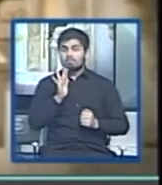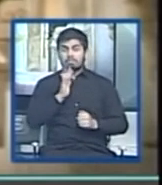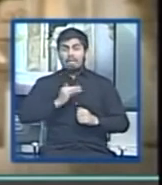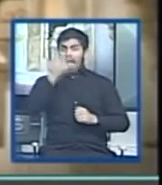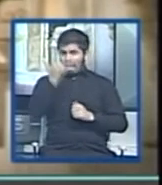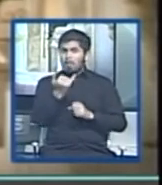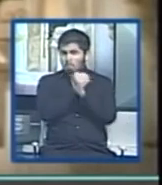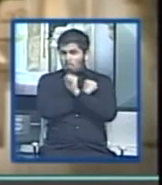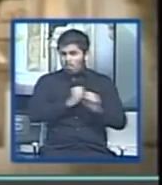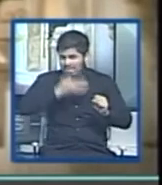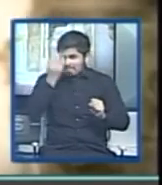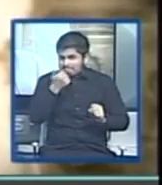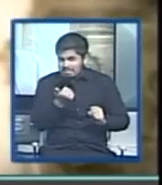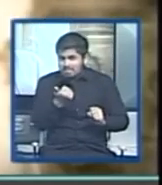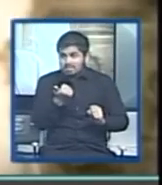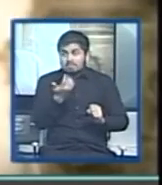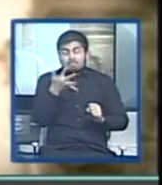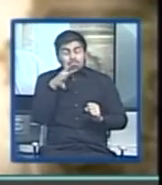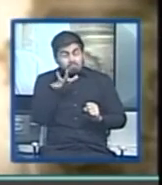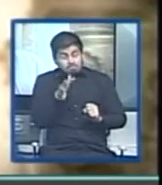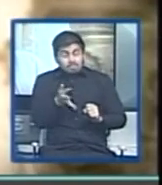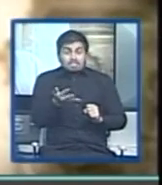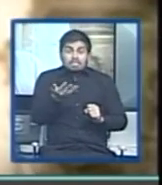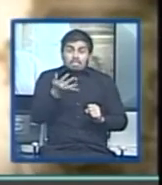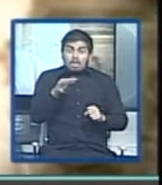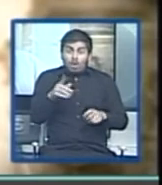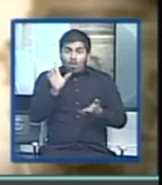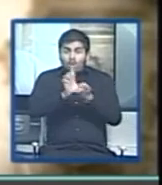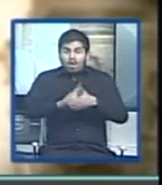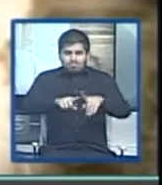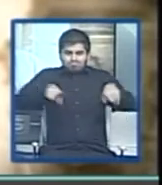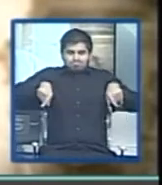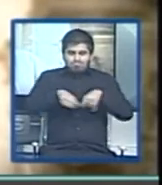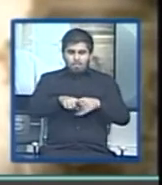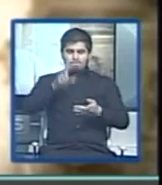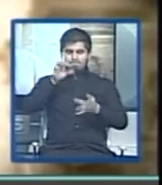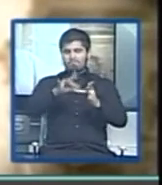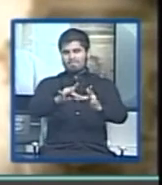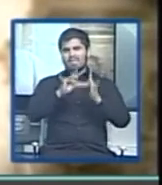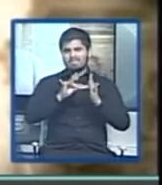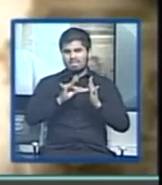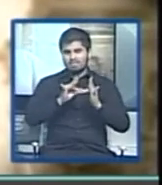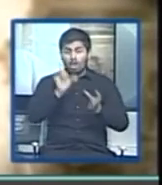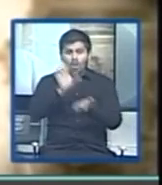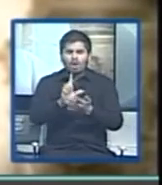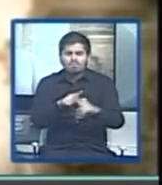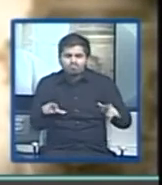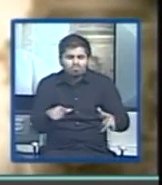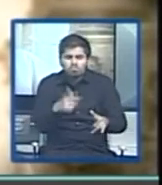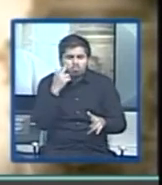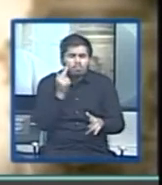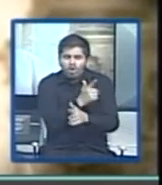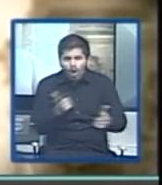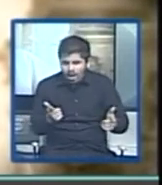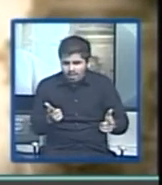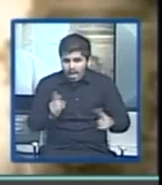para administrar todo eso? Claro, sería un lugar preferencial. En el lugar no hay ningún problema, ¿verdad?